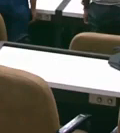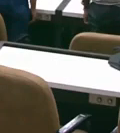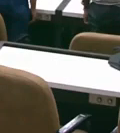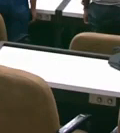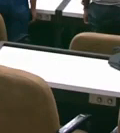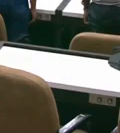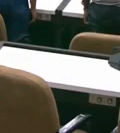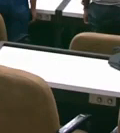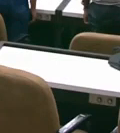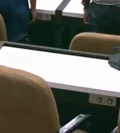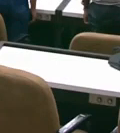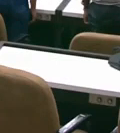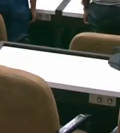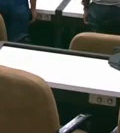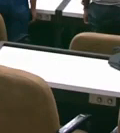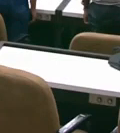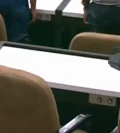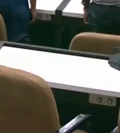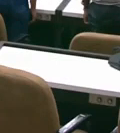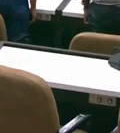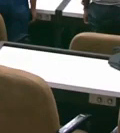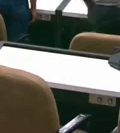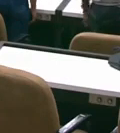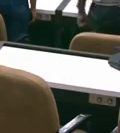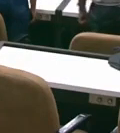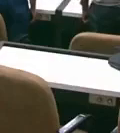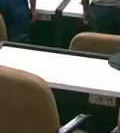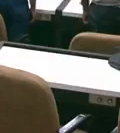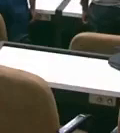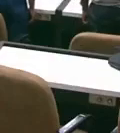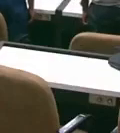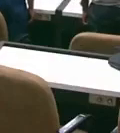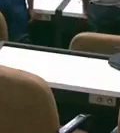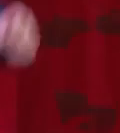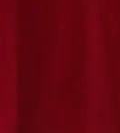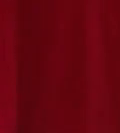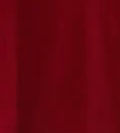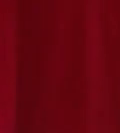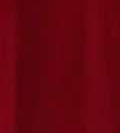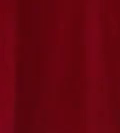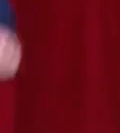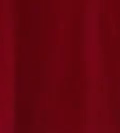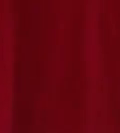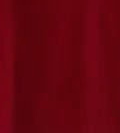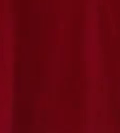Presente. Raúl Gómez García. Presente. Boris Luis Santa Coloma.